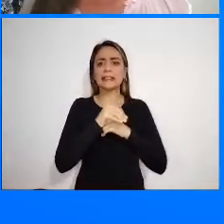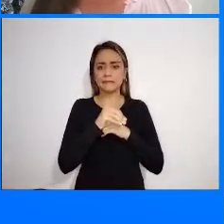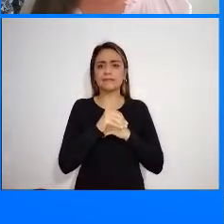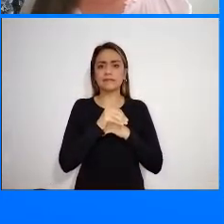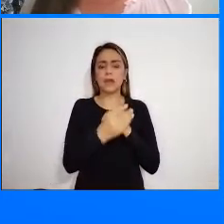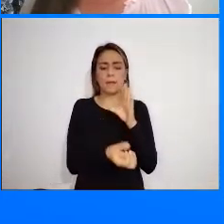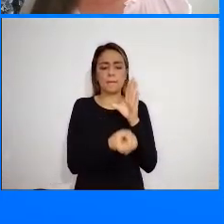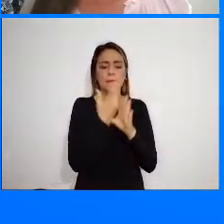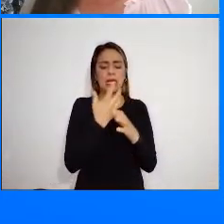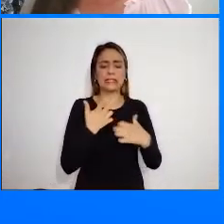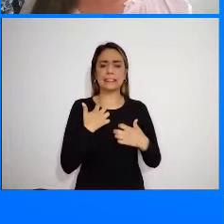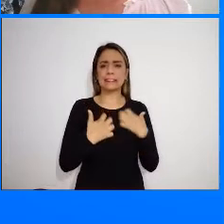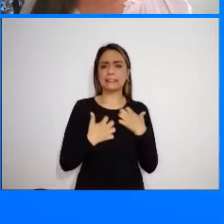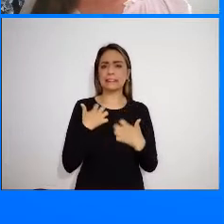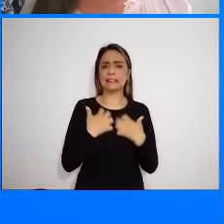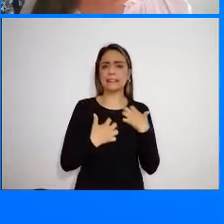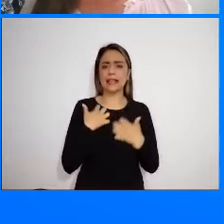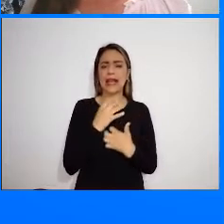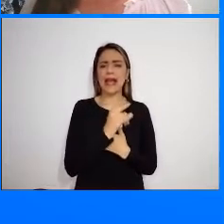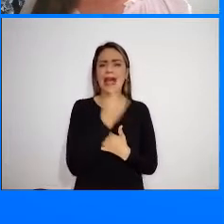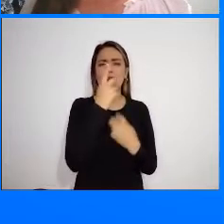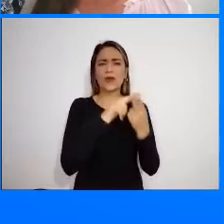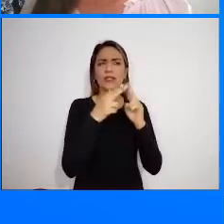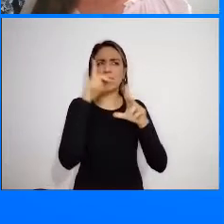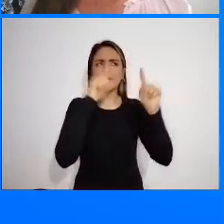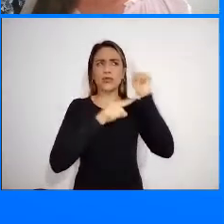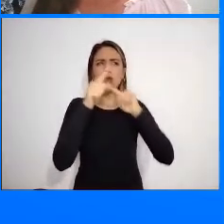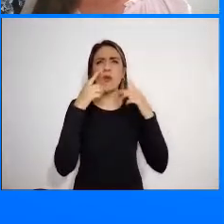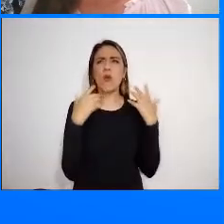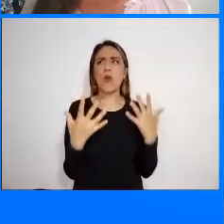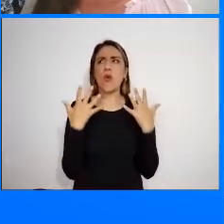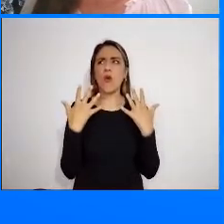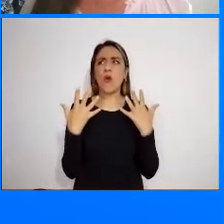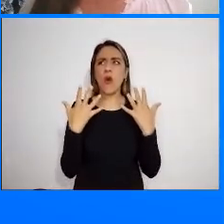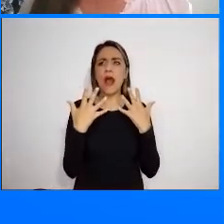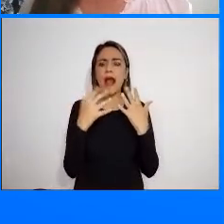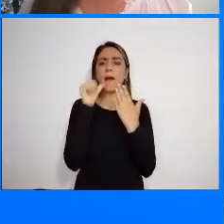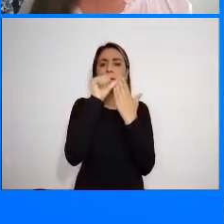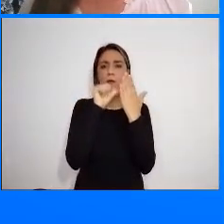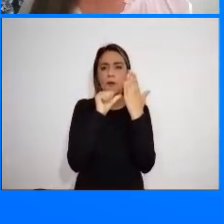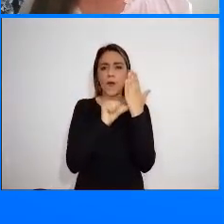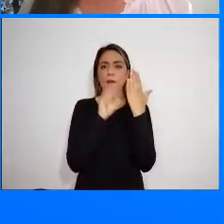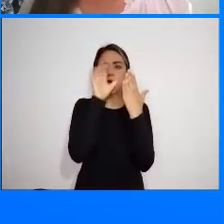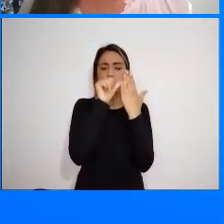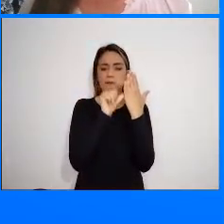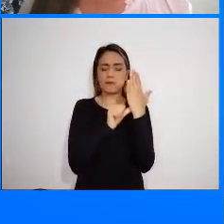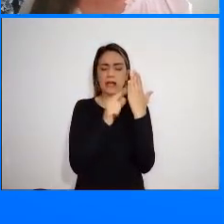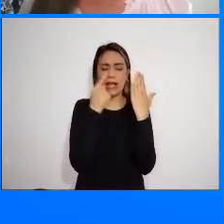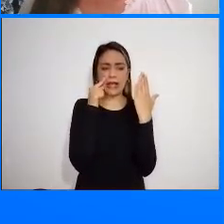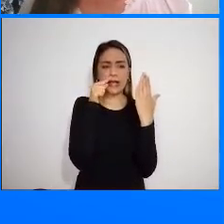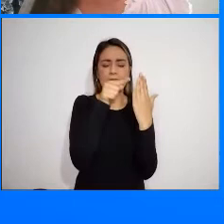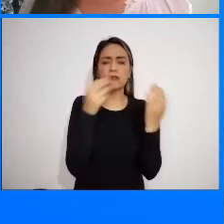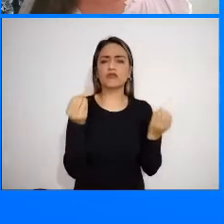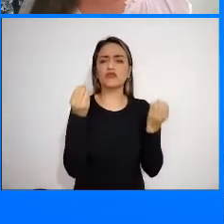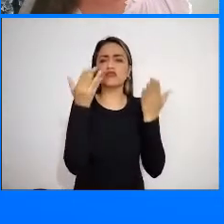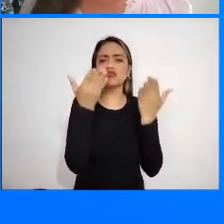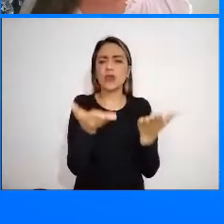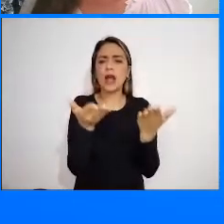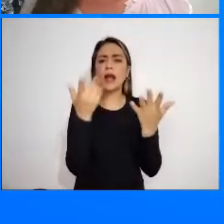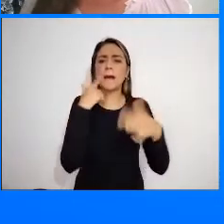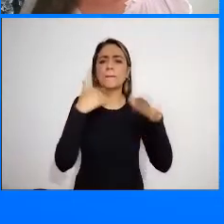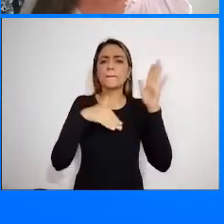creó la inquietud de hacer algo con turismo, por lo que estaba pues con el programa y aportarle un poco